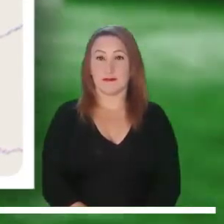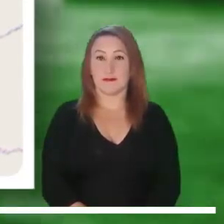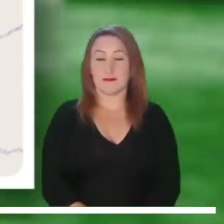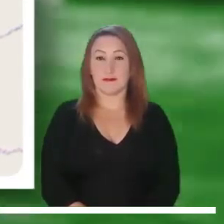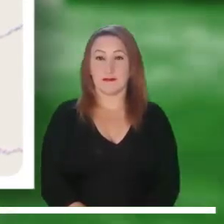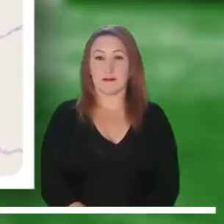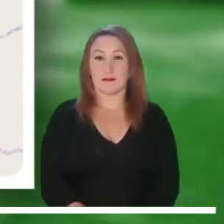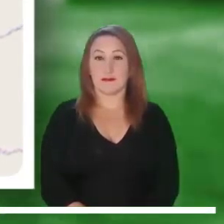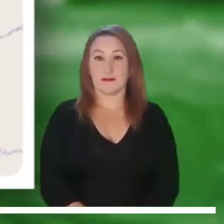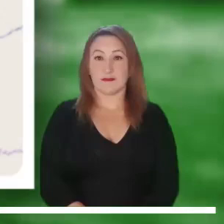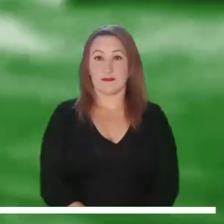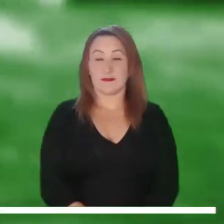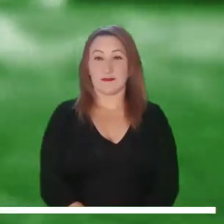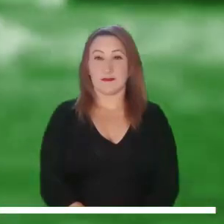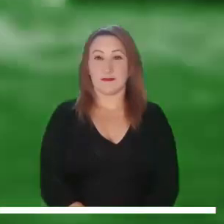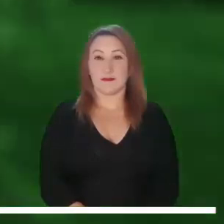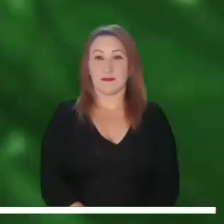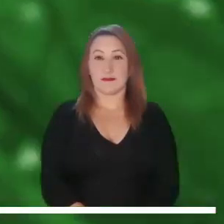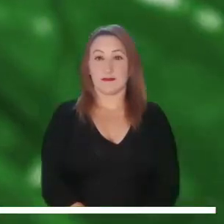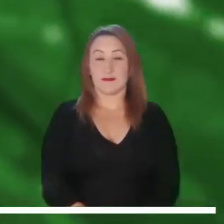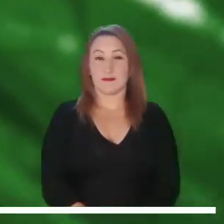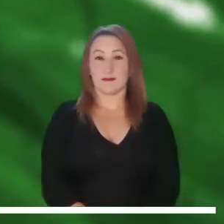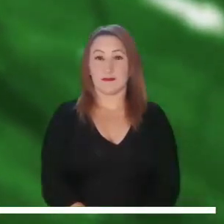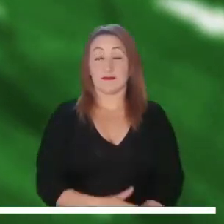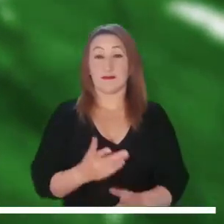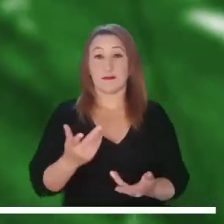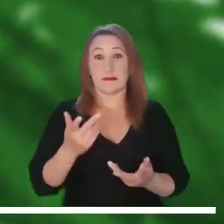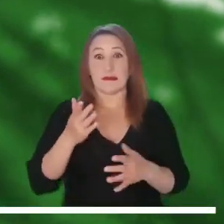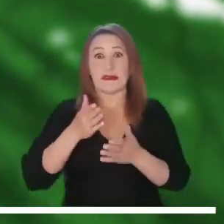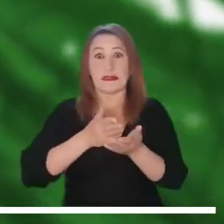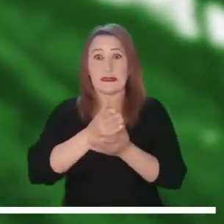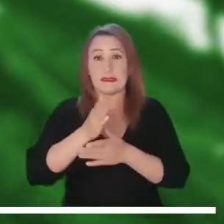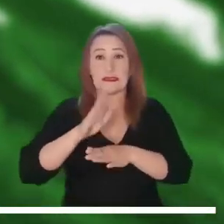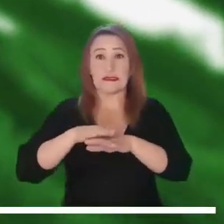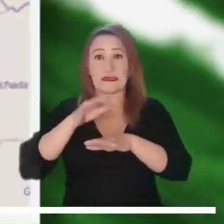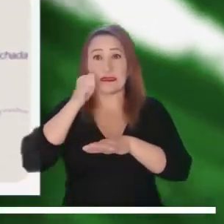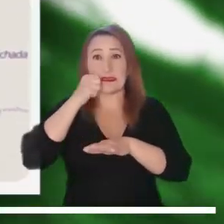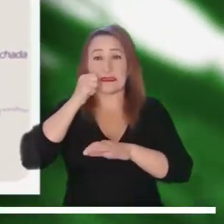También se reportan desbordamientos del río Magdalena en Honda y Tolima.